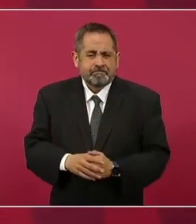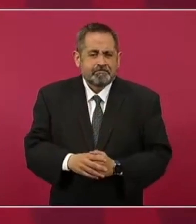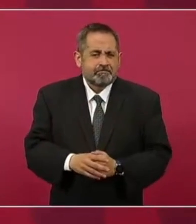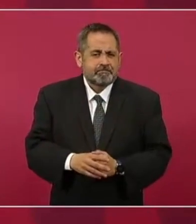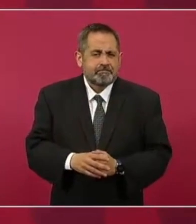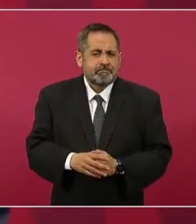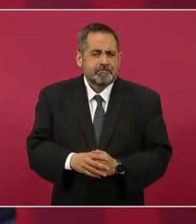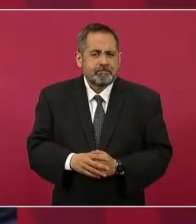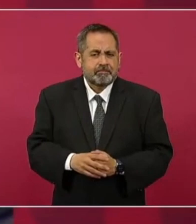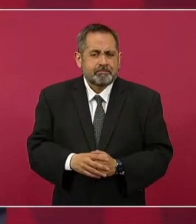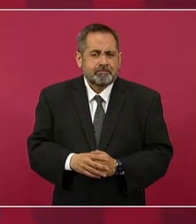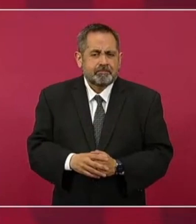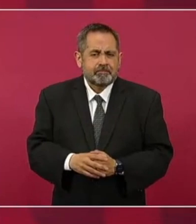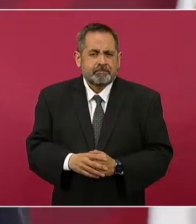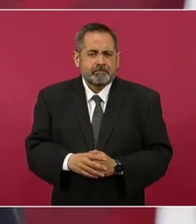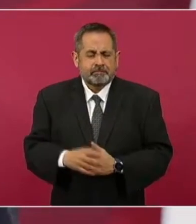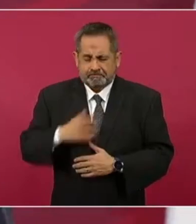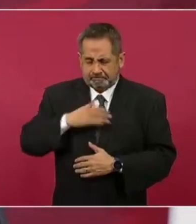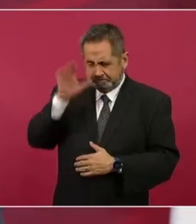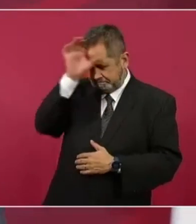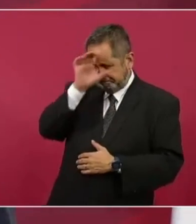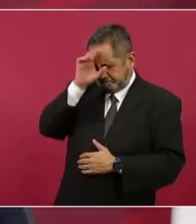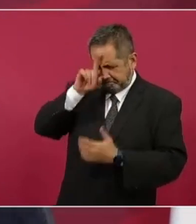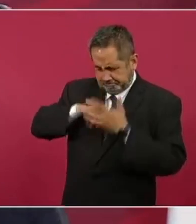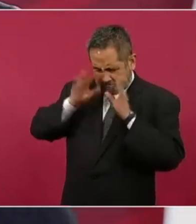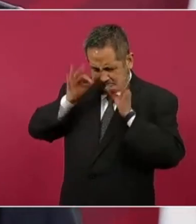con el tribunal de mi conciencia